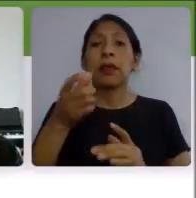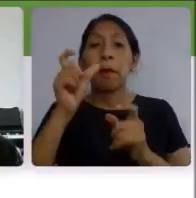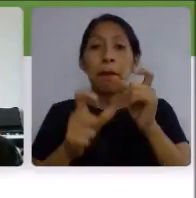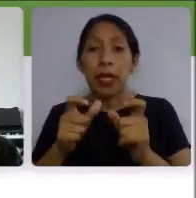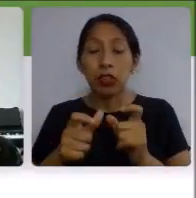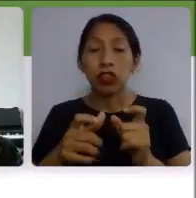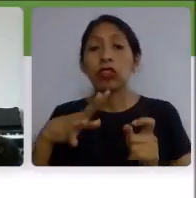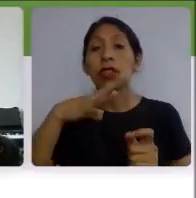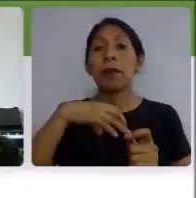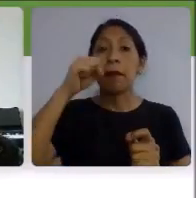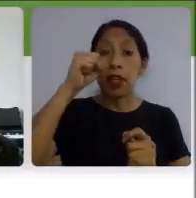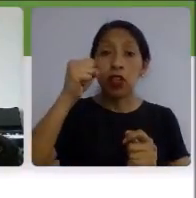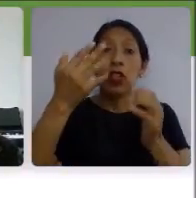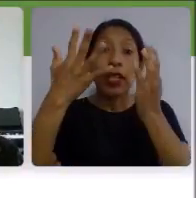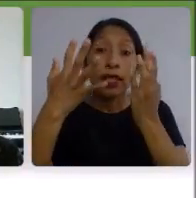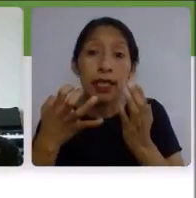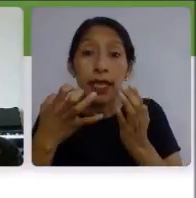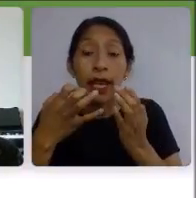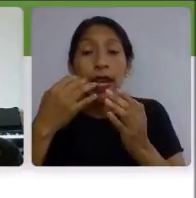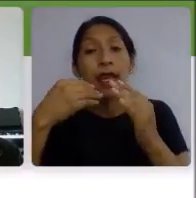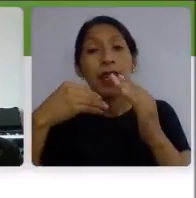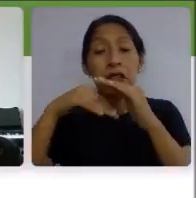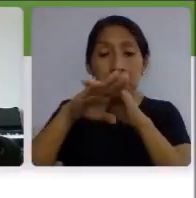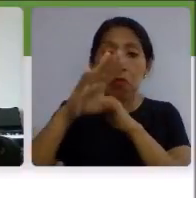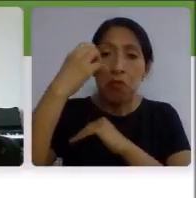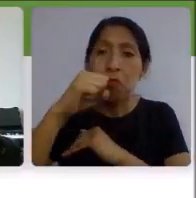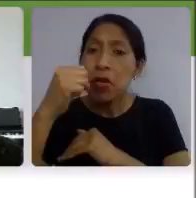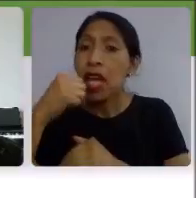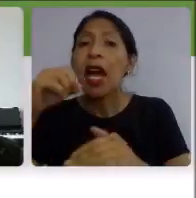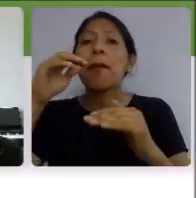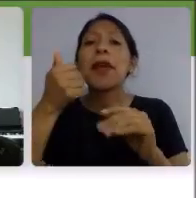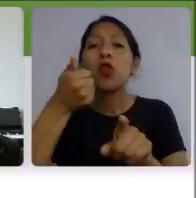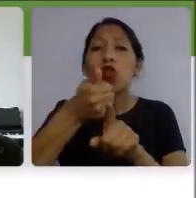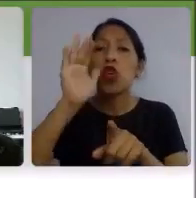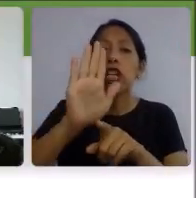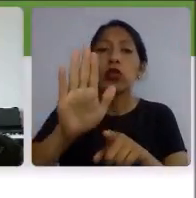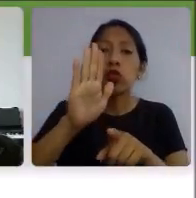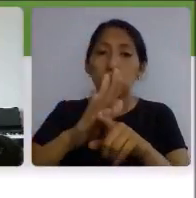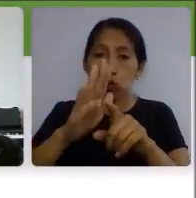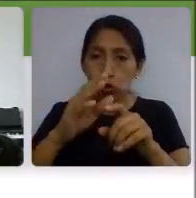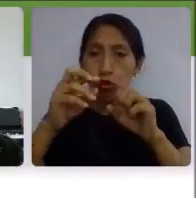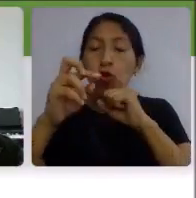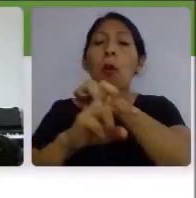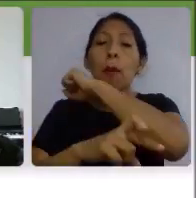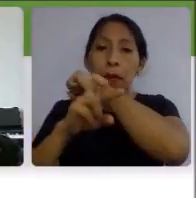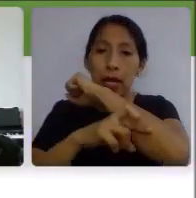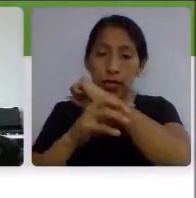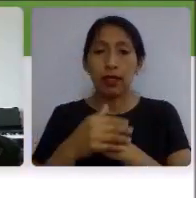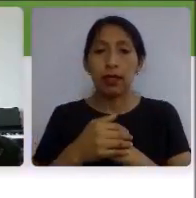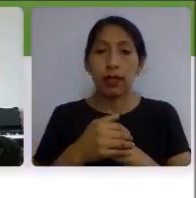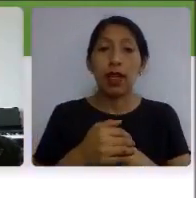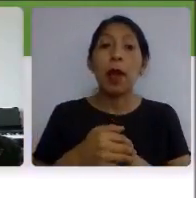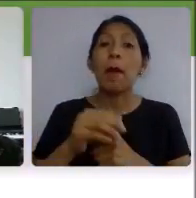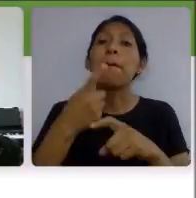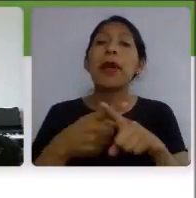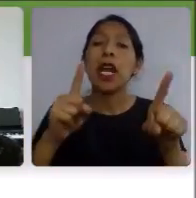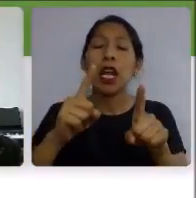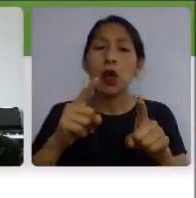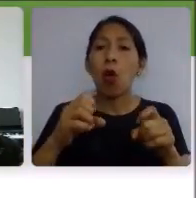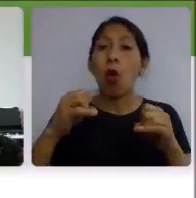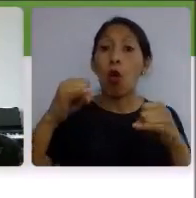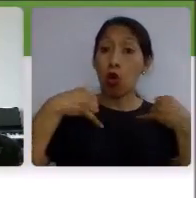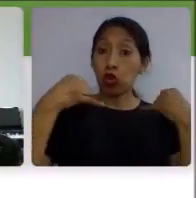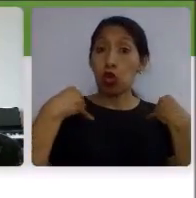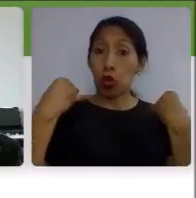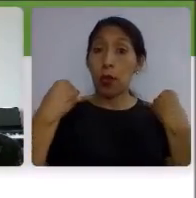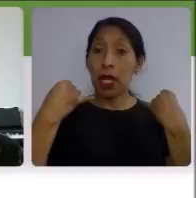viajar dentro del país, pero en el corto plazo. Y los más jóvenes sí son aquellos que muestran una predisposición más alta a viajar